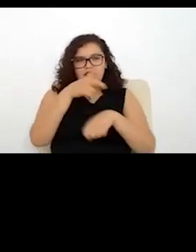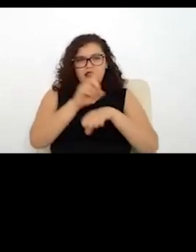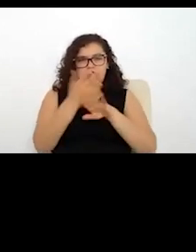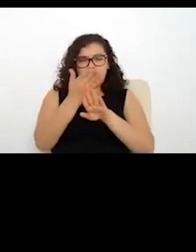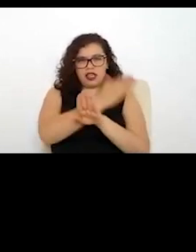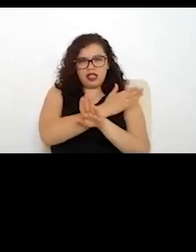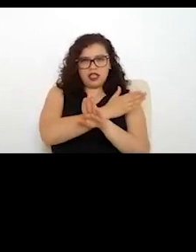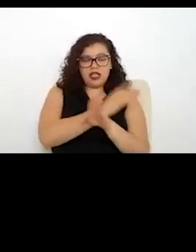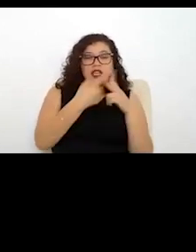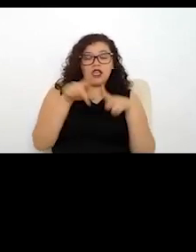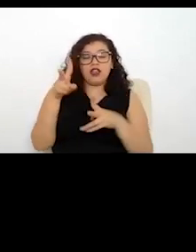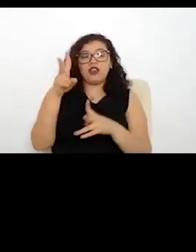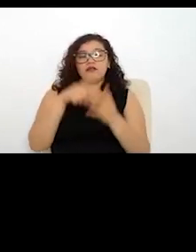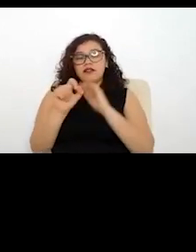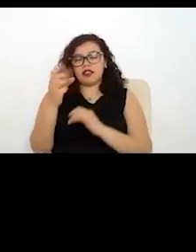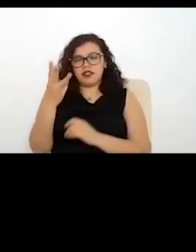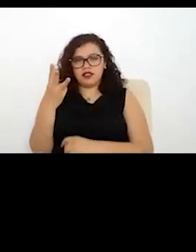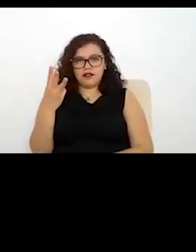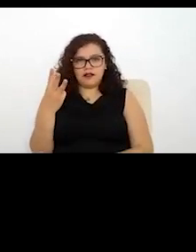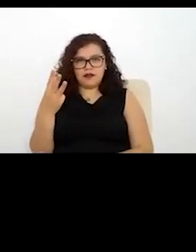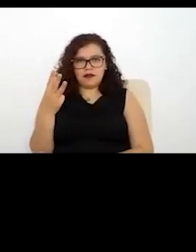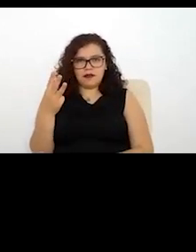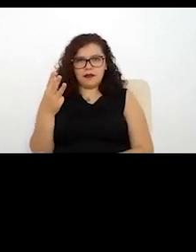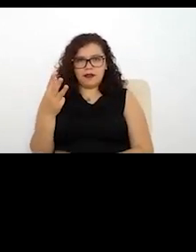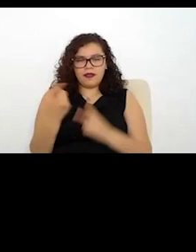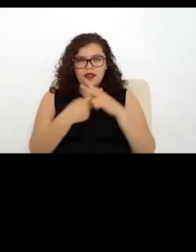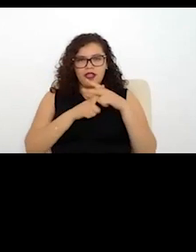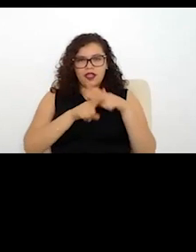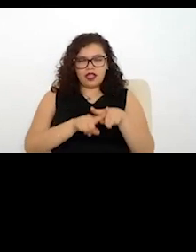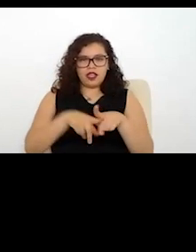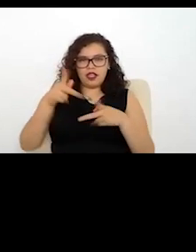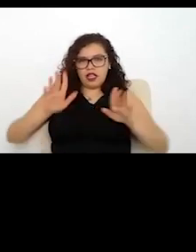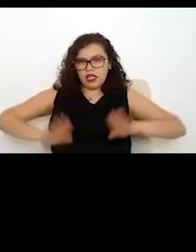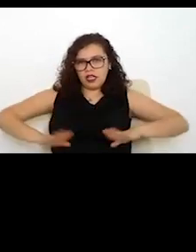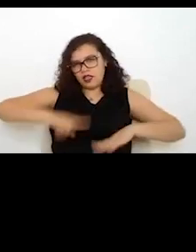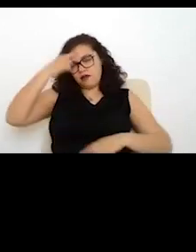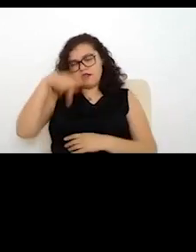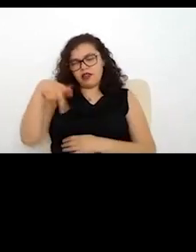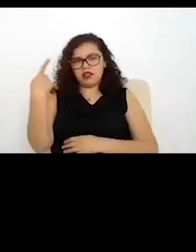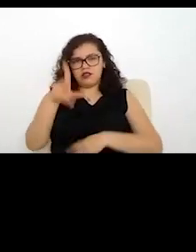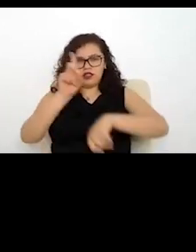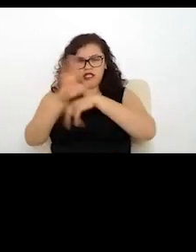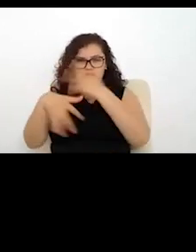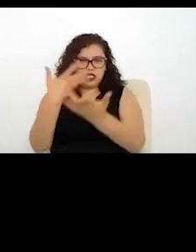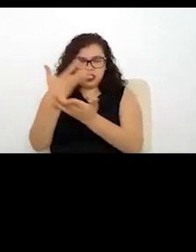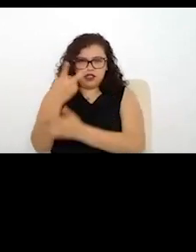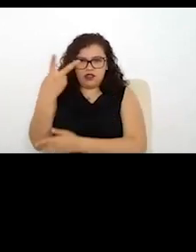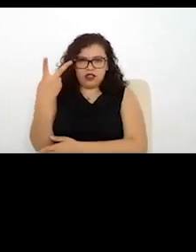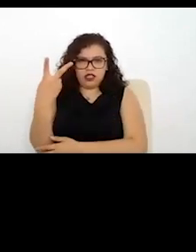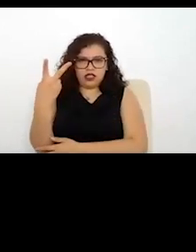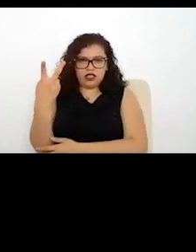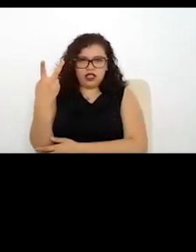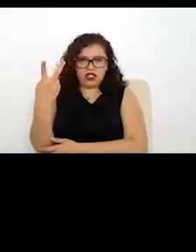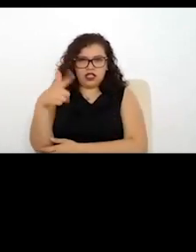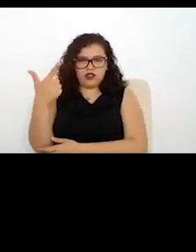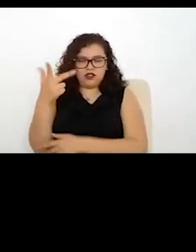y a partir de 2023 estaría sumando los factores correspondientes a los días que le correspondan por los años. Entonces, si a lo mejor lleva